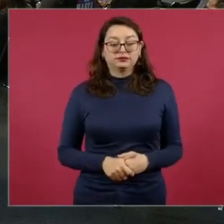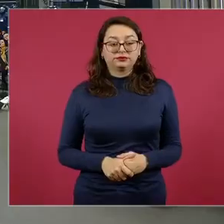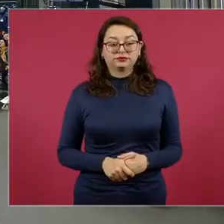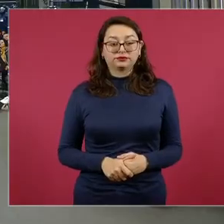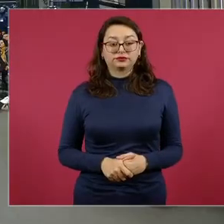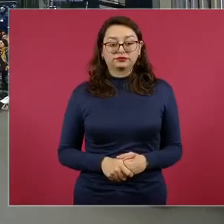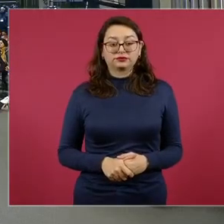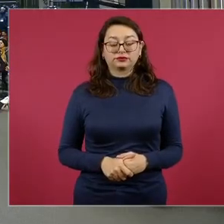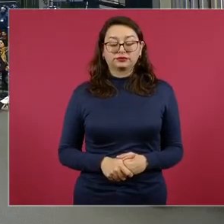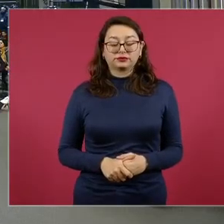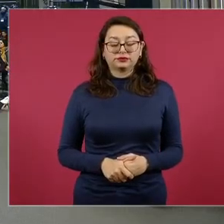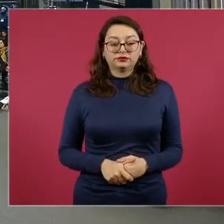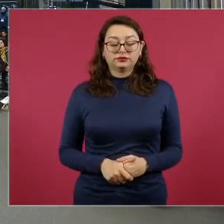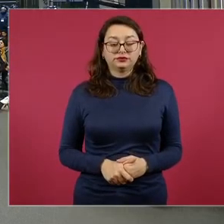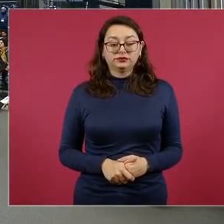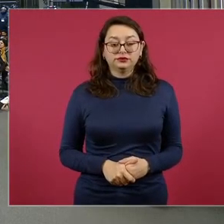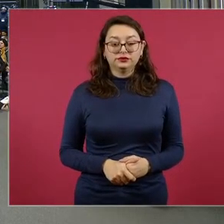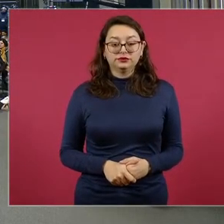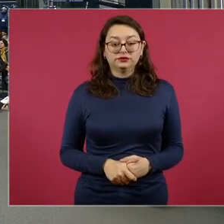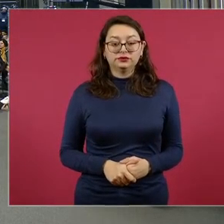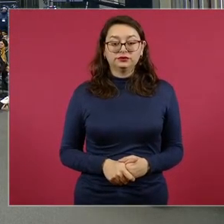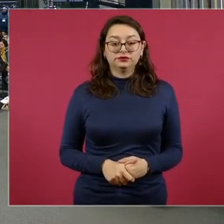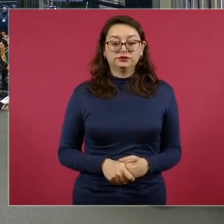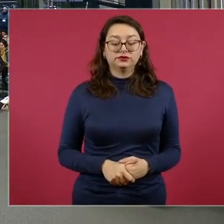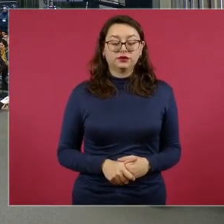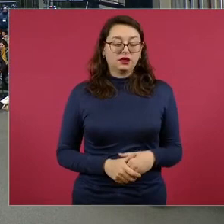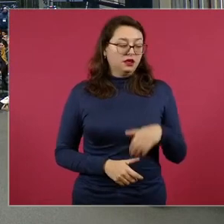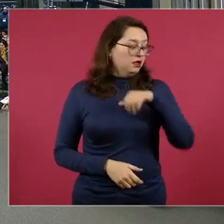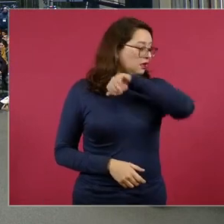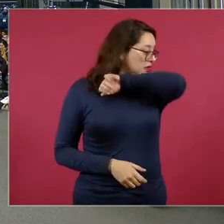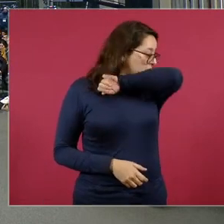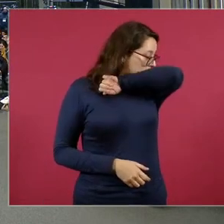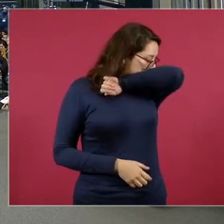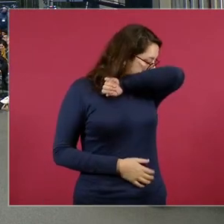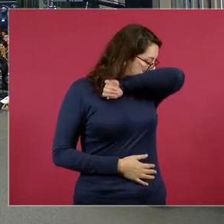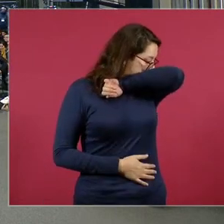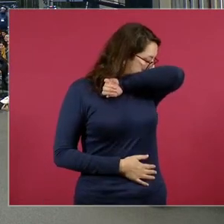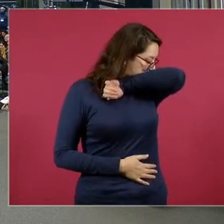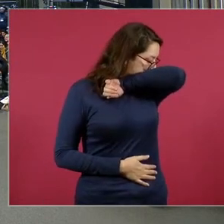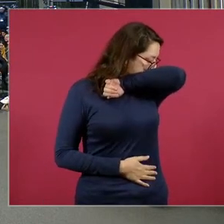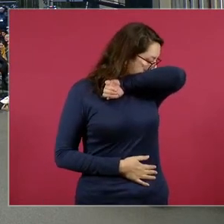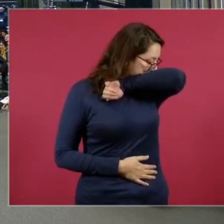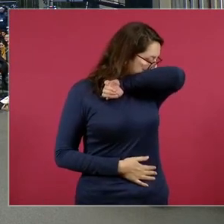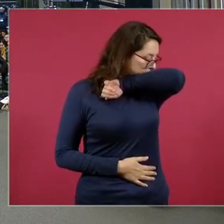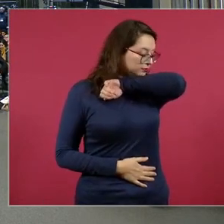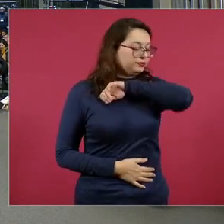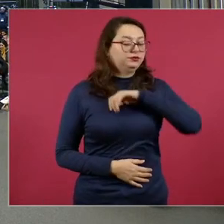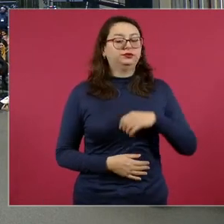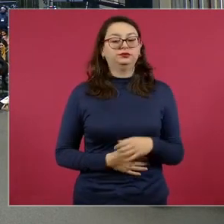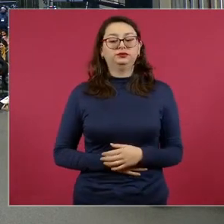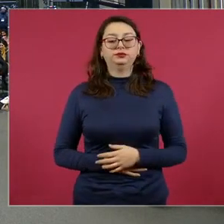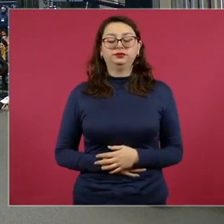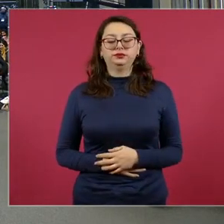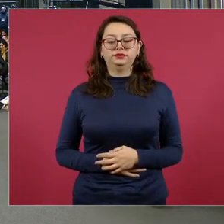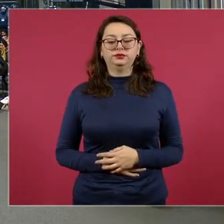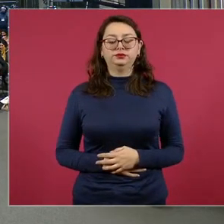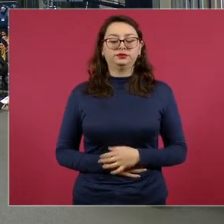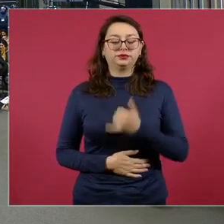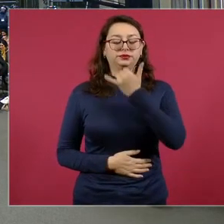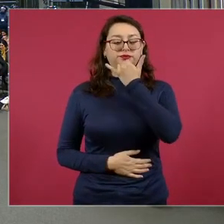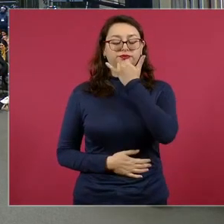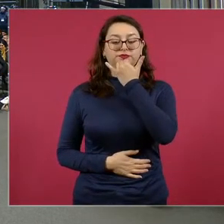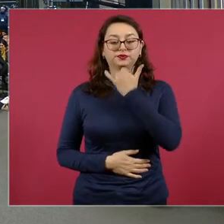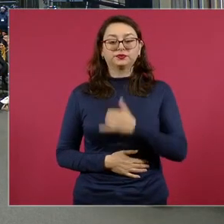mira, en Tabasco hay muchos que no han recibido todavía, a propósito de lo que dice, que no han